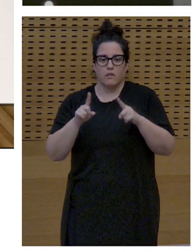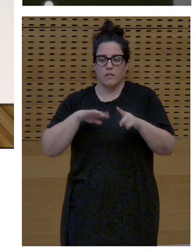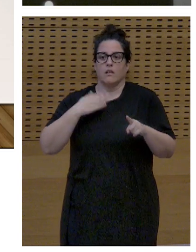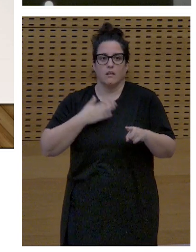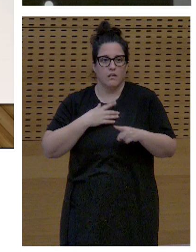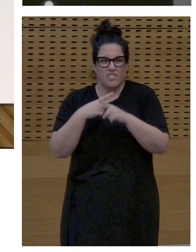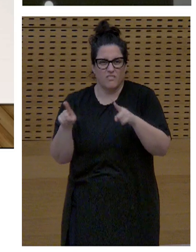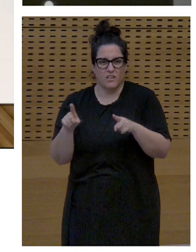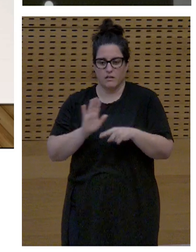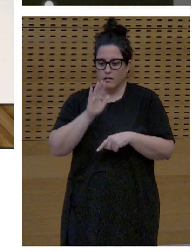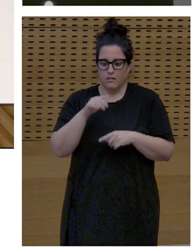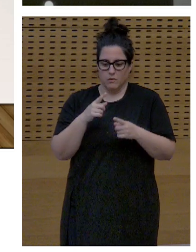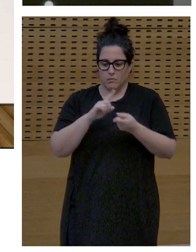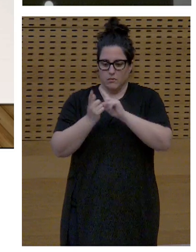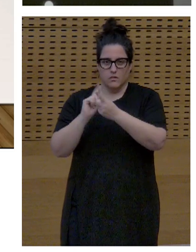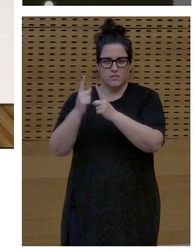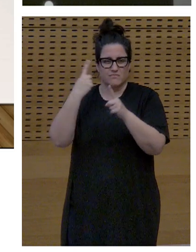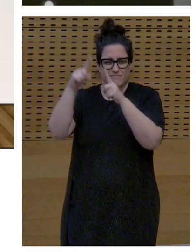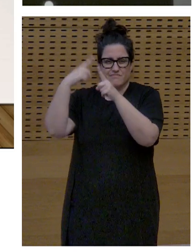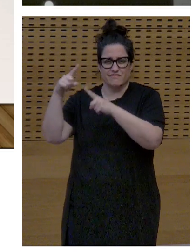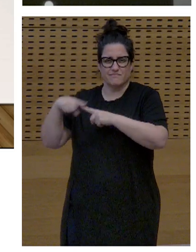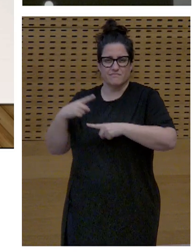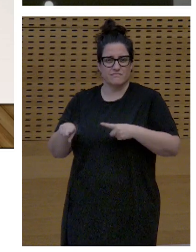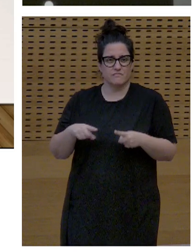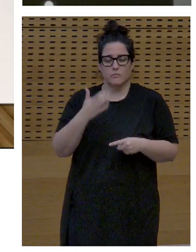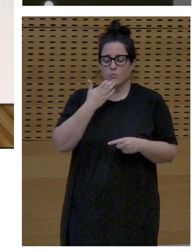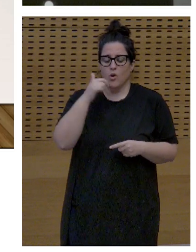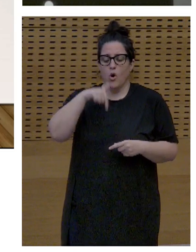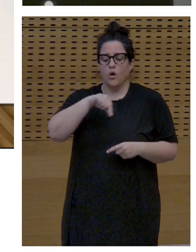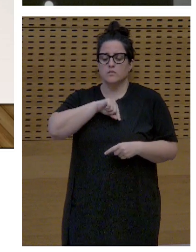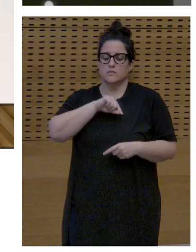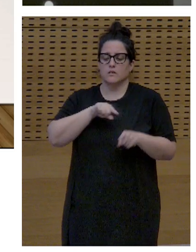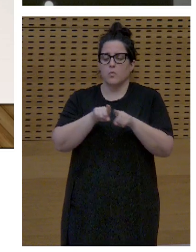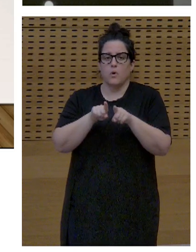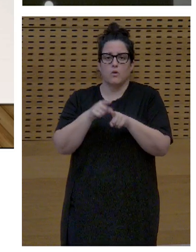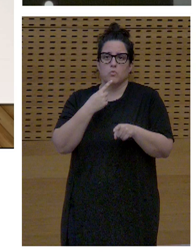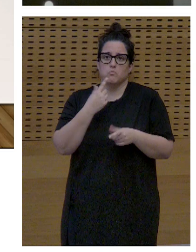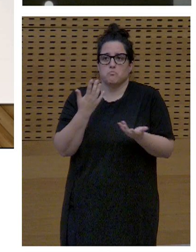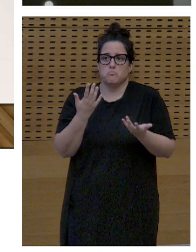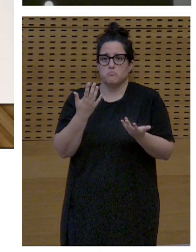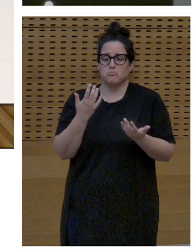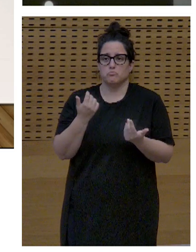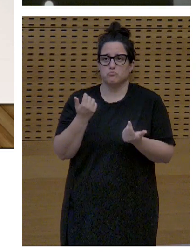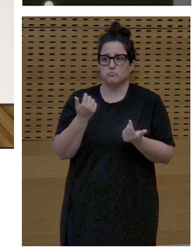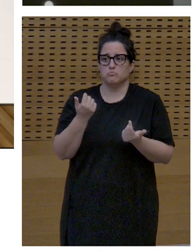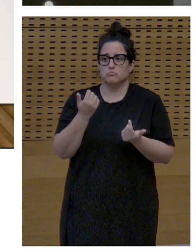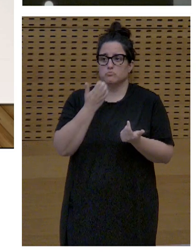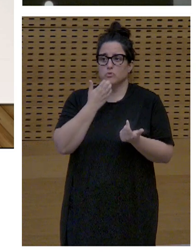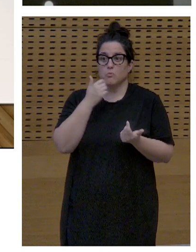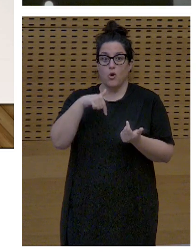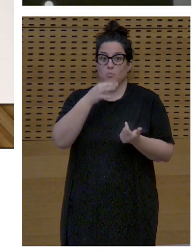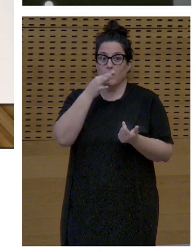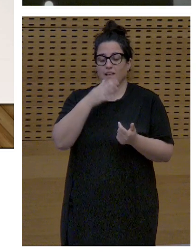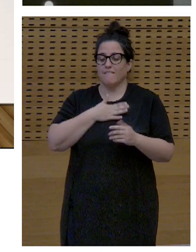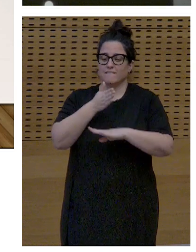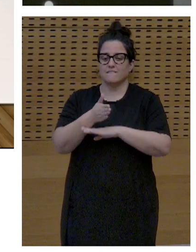del siguiente. No hay días iguales. Y hoy tengo una merienda y quiero estar muy